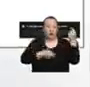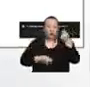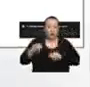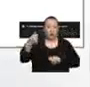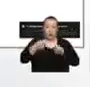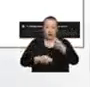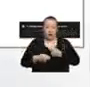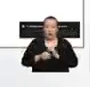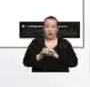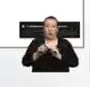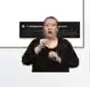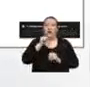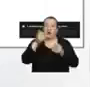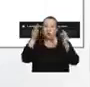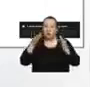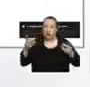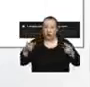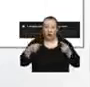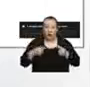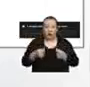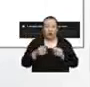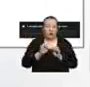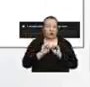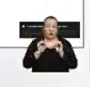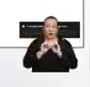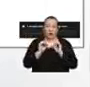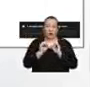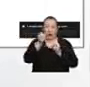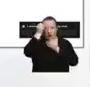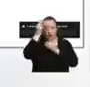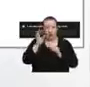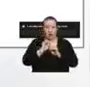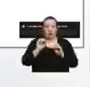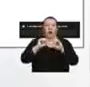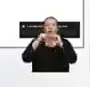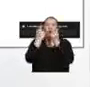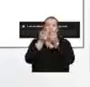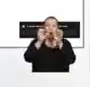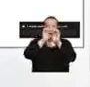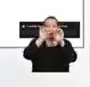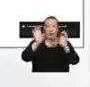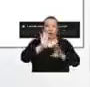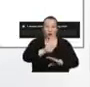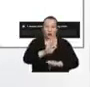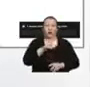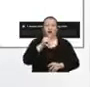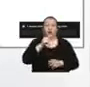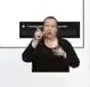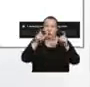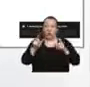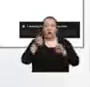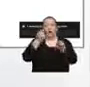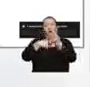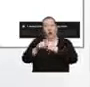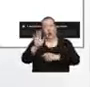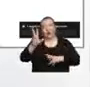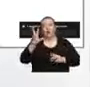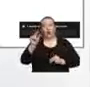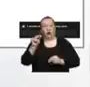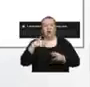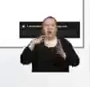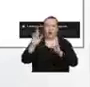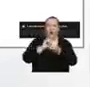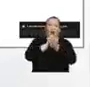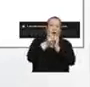empresas entre ellas el banco si ustedes ven el grupo empresarial al accionista 90 ya vendimos a ya no somos de juana sino de pedro